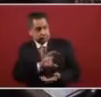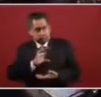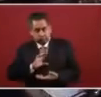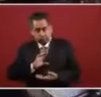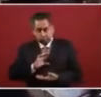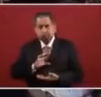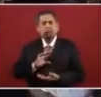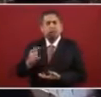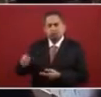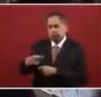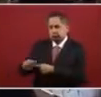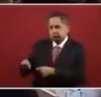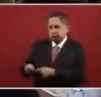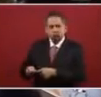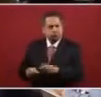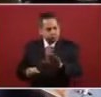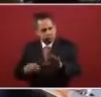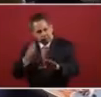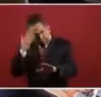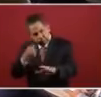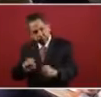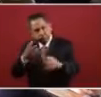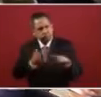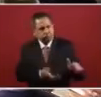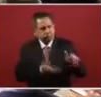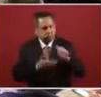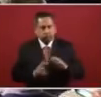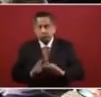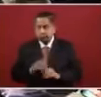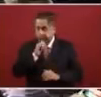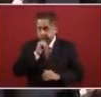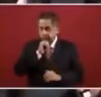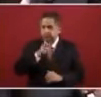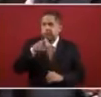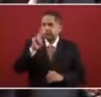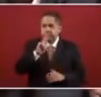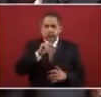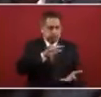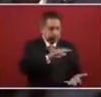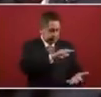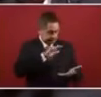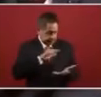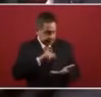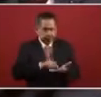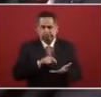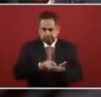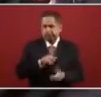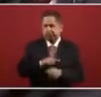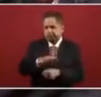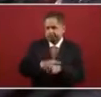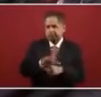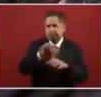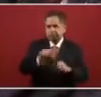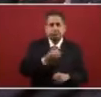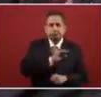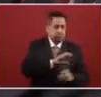Estamos todavía viendo eso, pero es una cantidad que nos va a alcanzar para